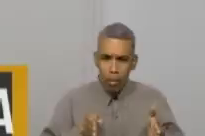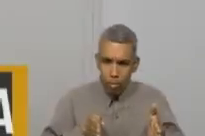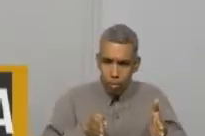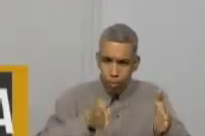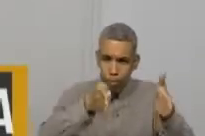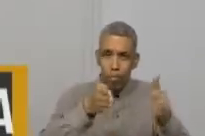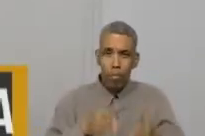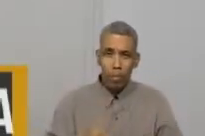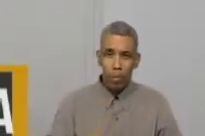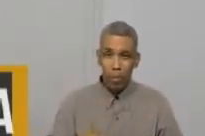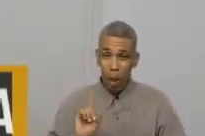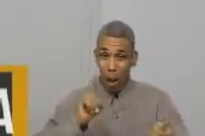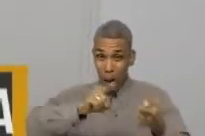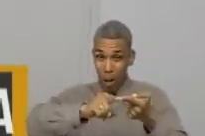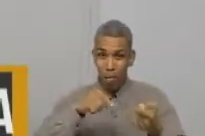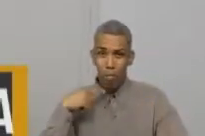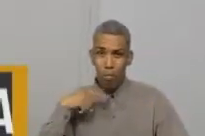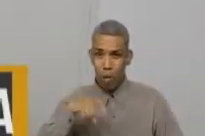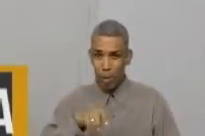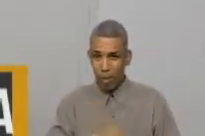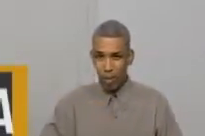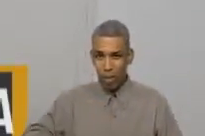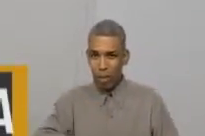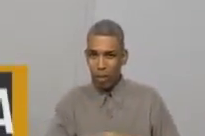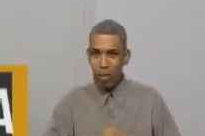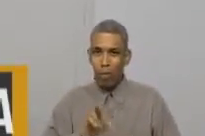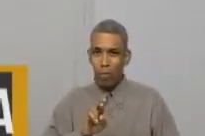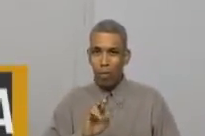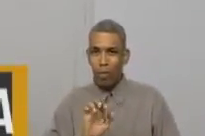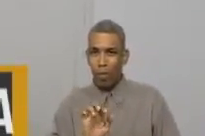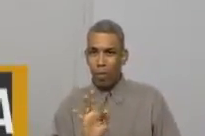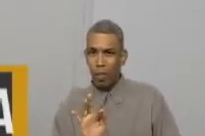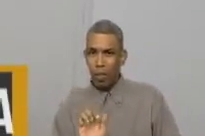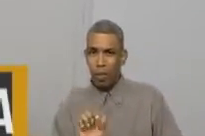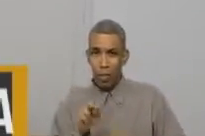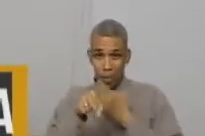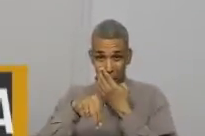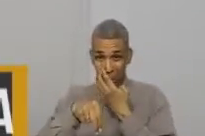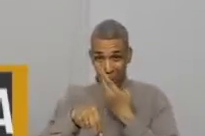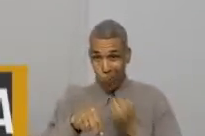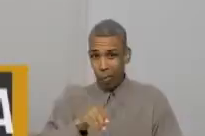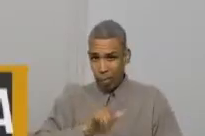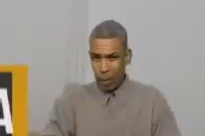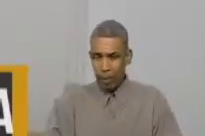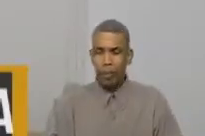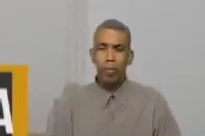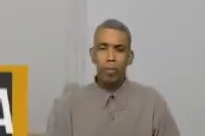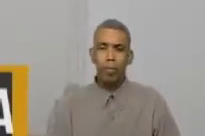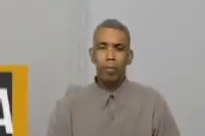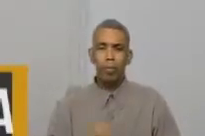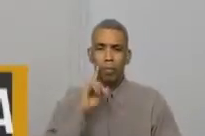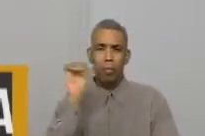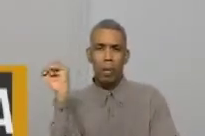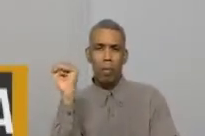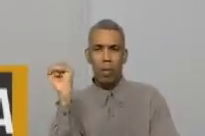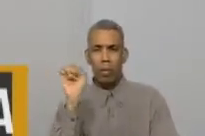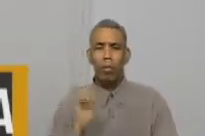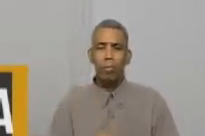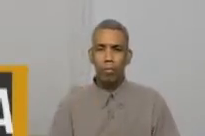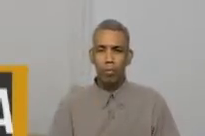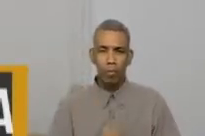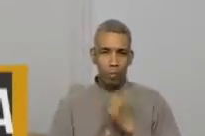exactamente vía El Retén, por donde queda un CDA, donde se vio implicado el conductor de una camioneta de